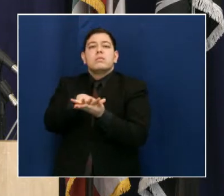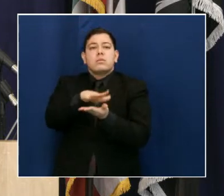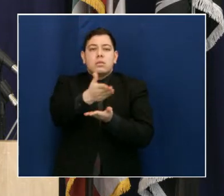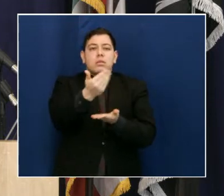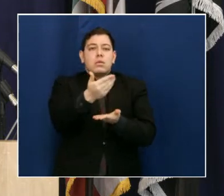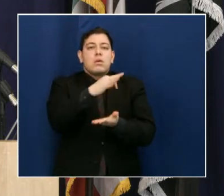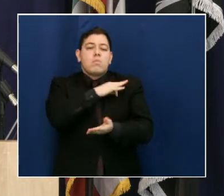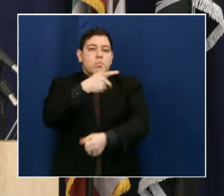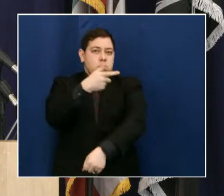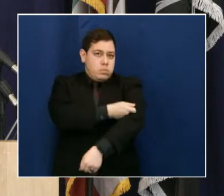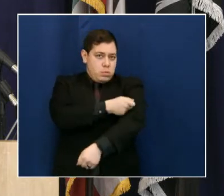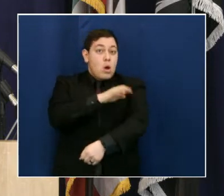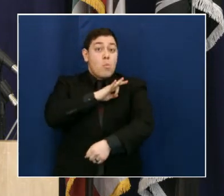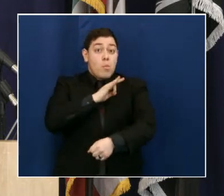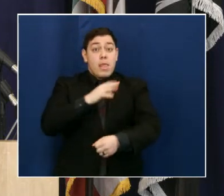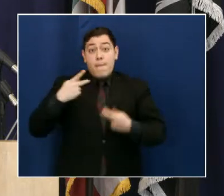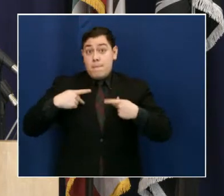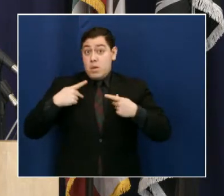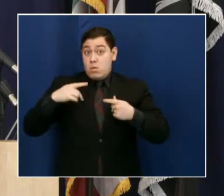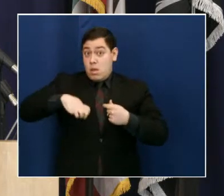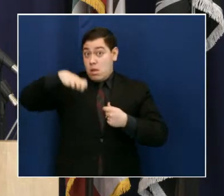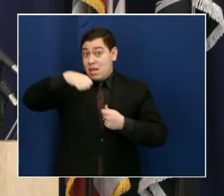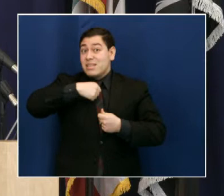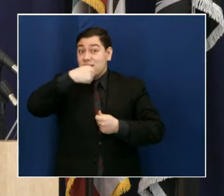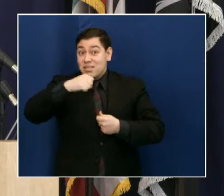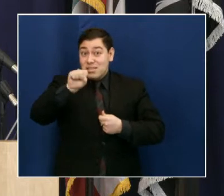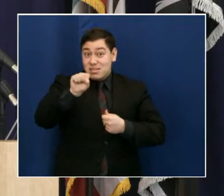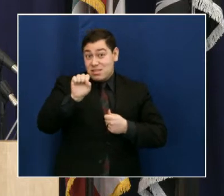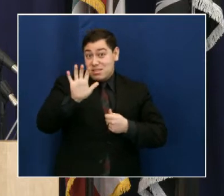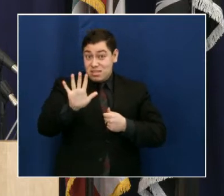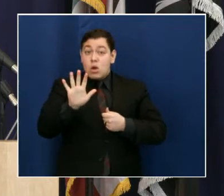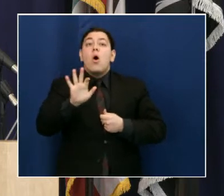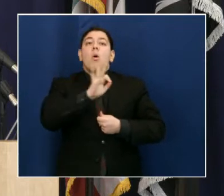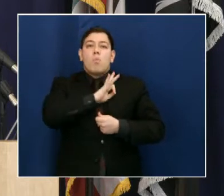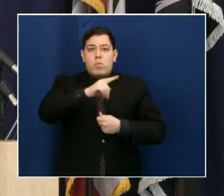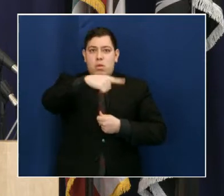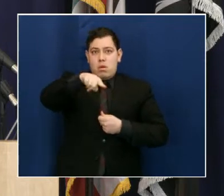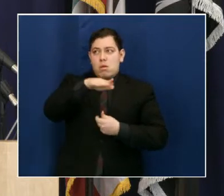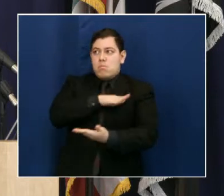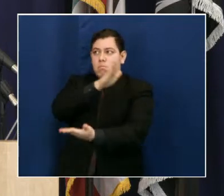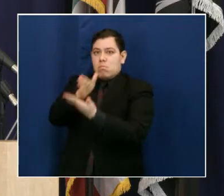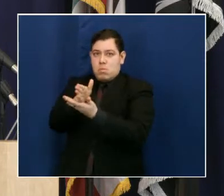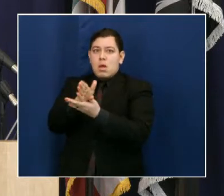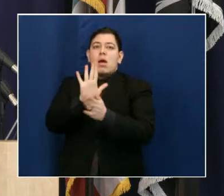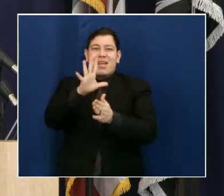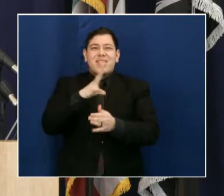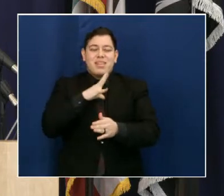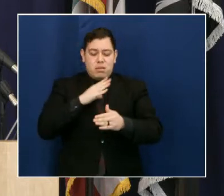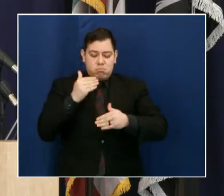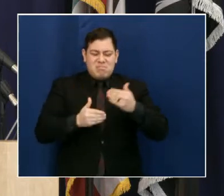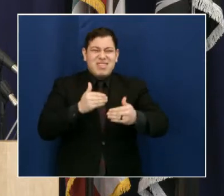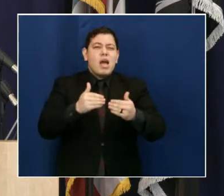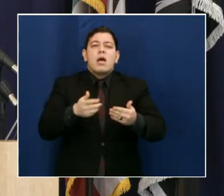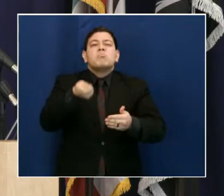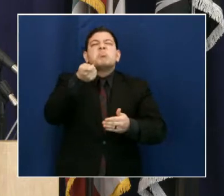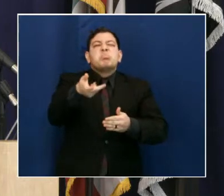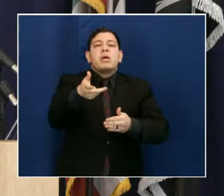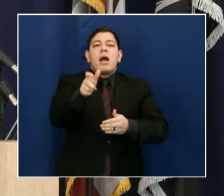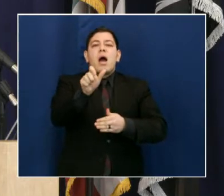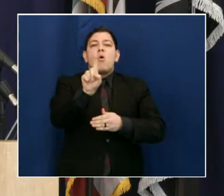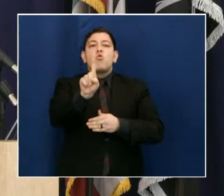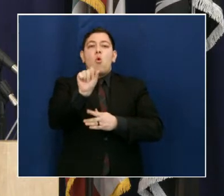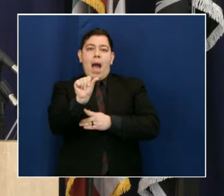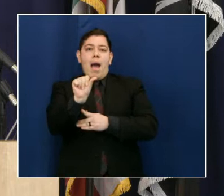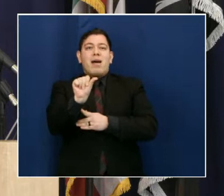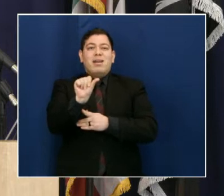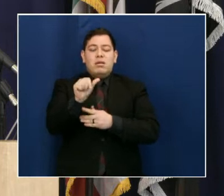puedan tener acceso a esas vacunas. Pero por ahora, la primera etapa es con el 1A que le llaman, que son todas las personas que están